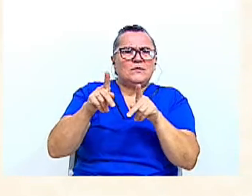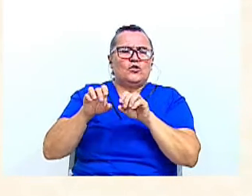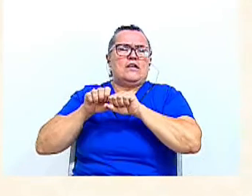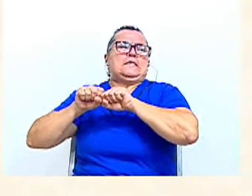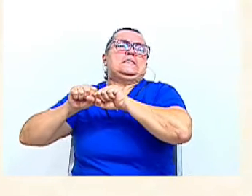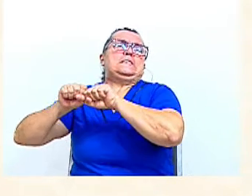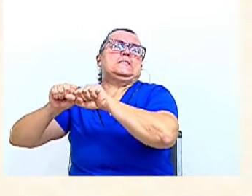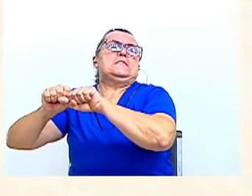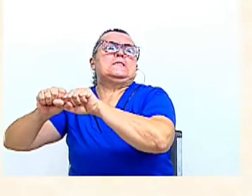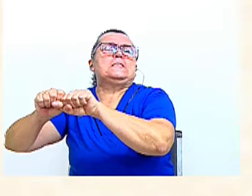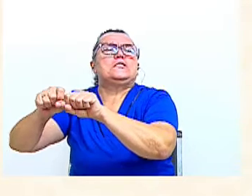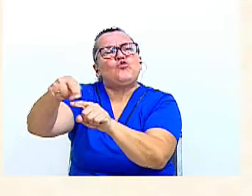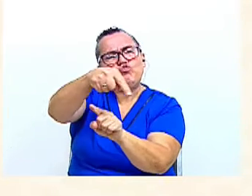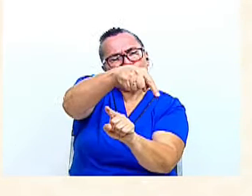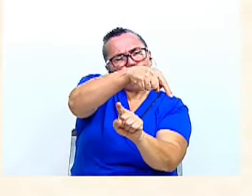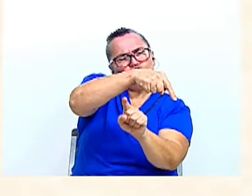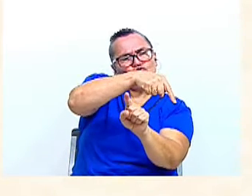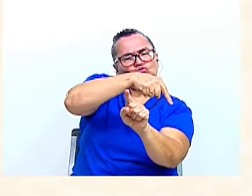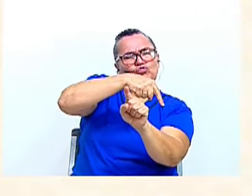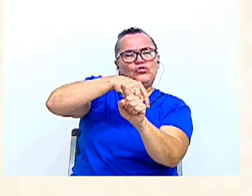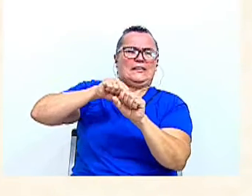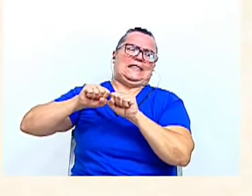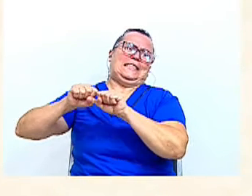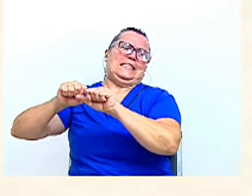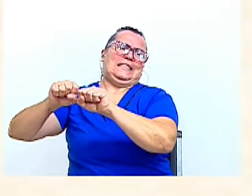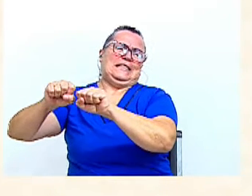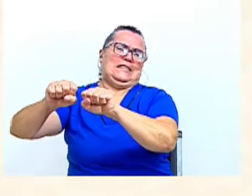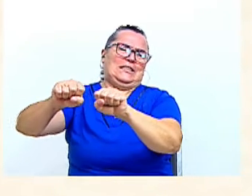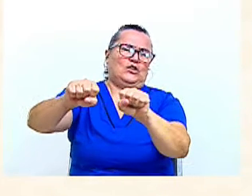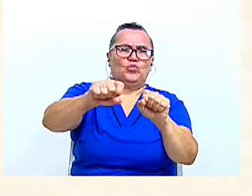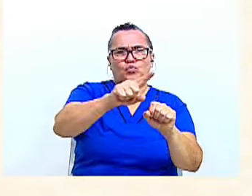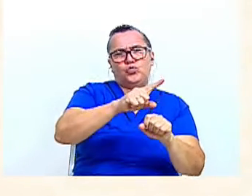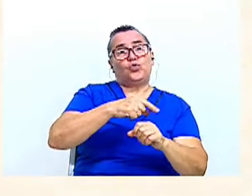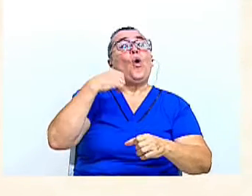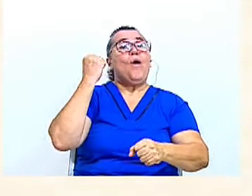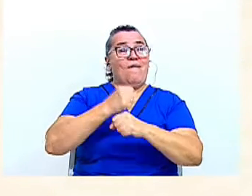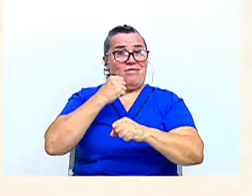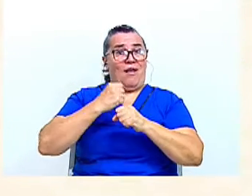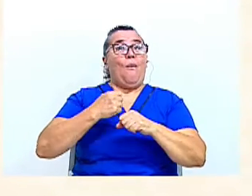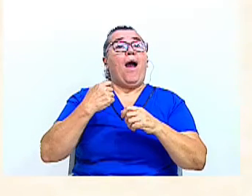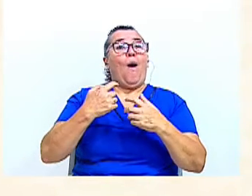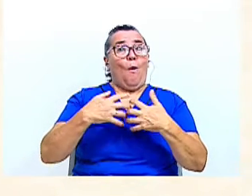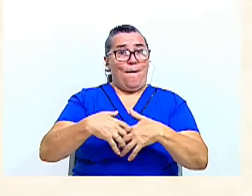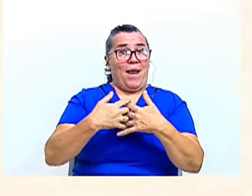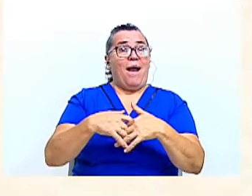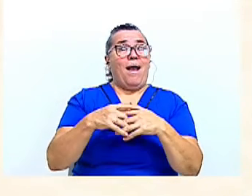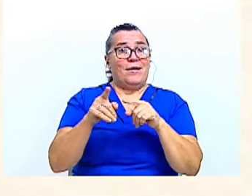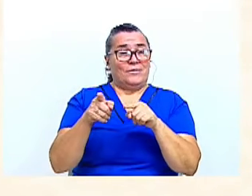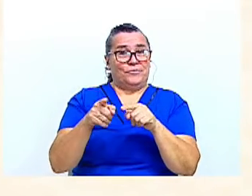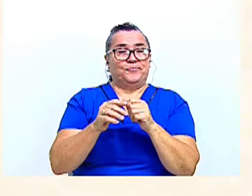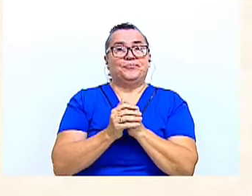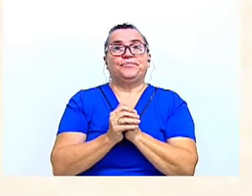la hacían girar para poder obtener un trabajo mecánico. Bien.